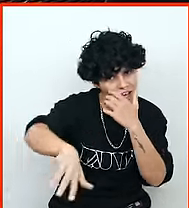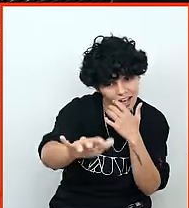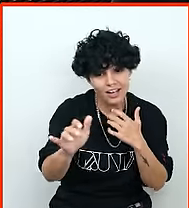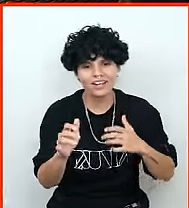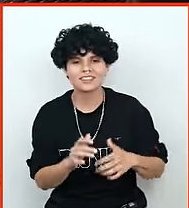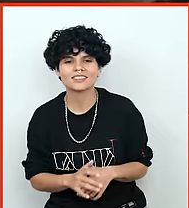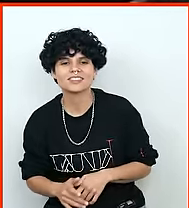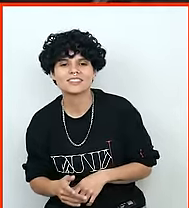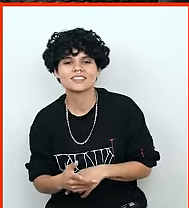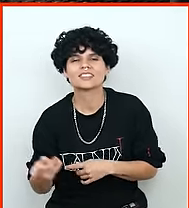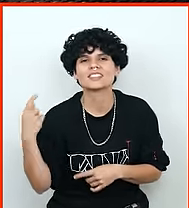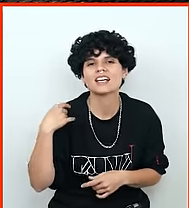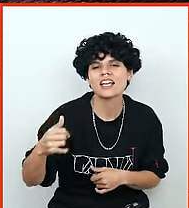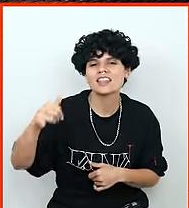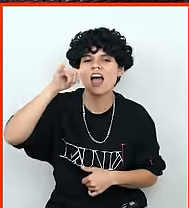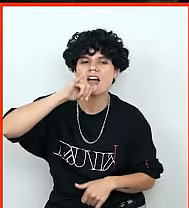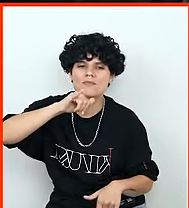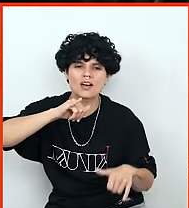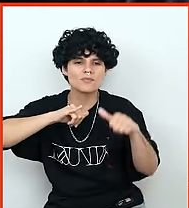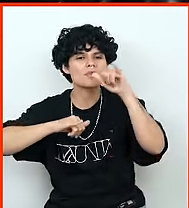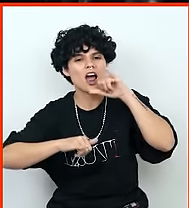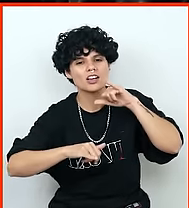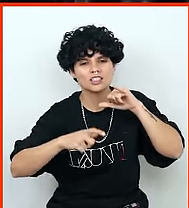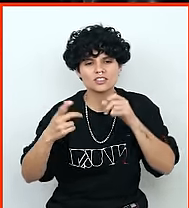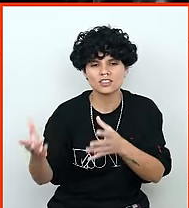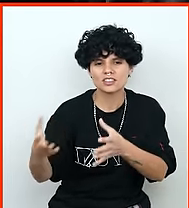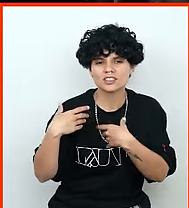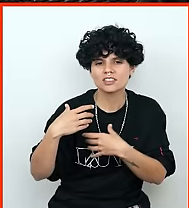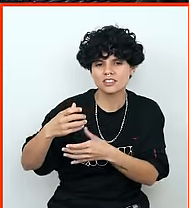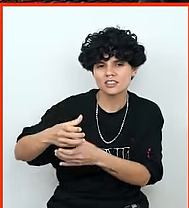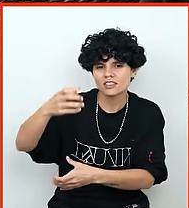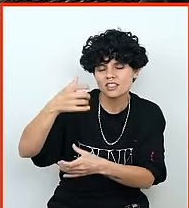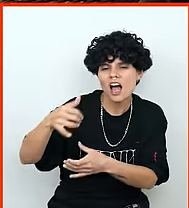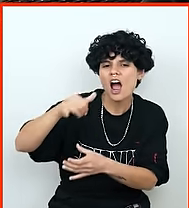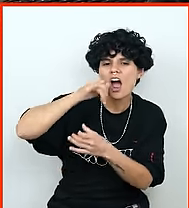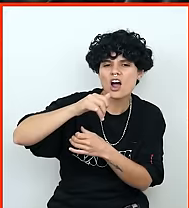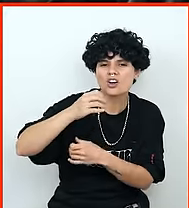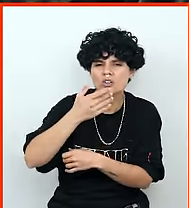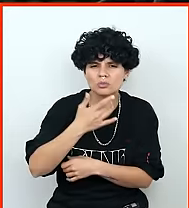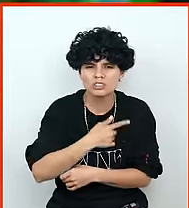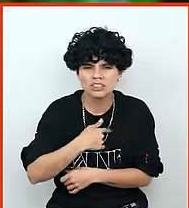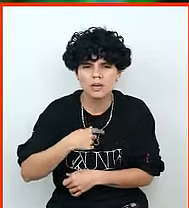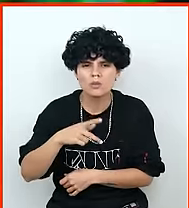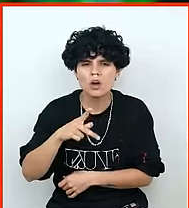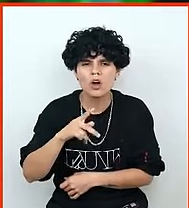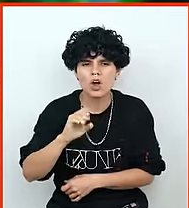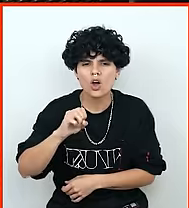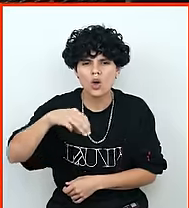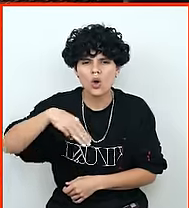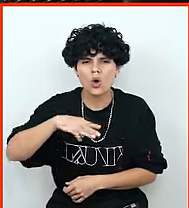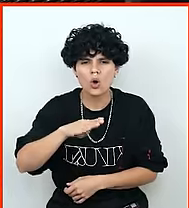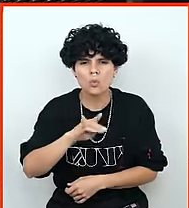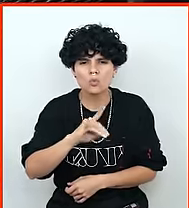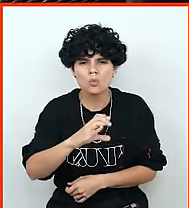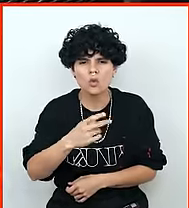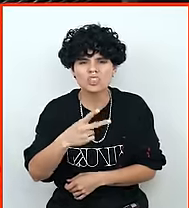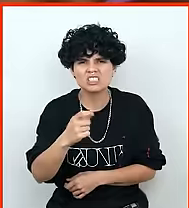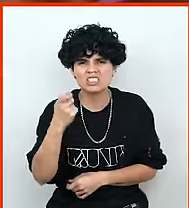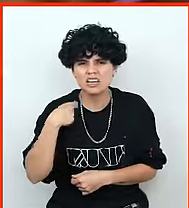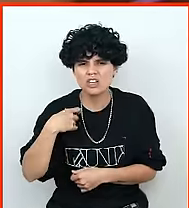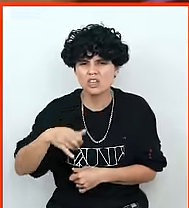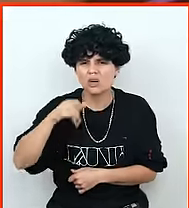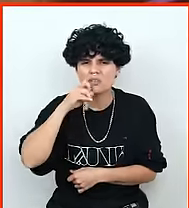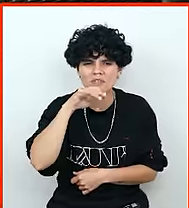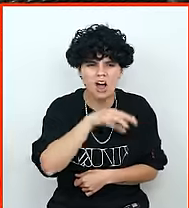¡Ah! Tráigame una, ¿cómo se llama? Campucha, ¿cómo se llama? Estuve vomitando 3 días, weón.